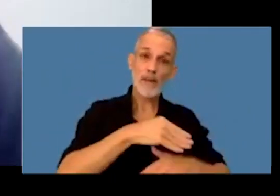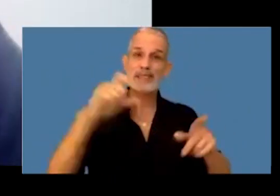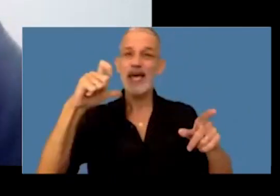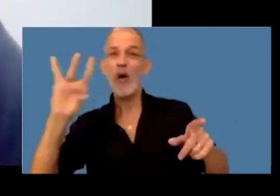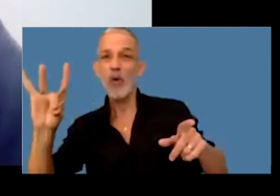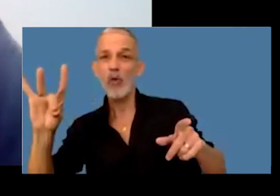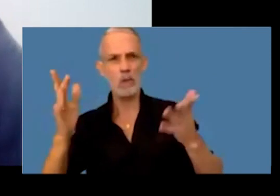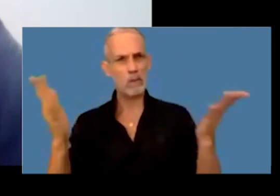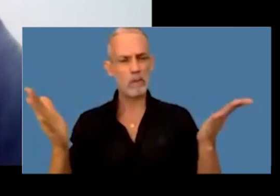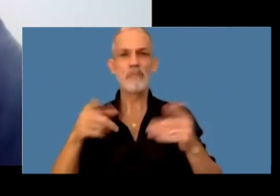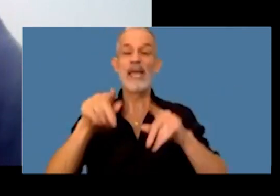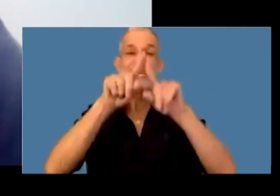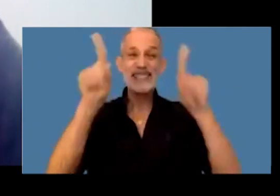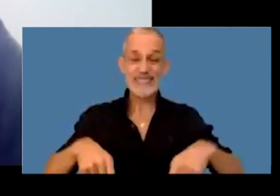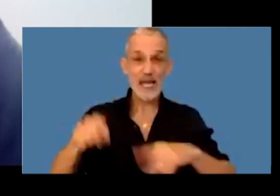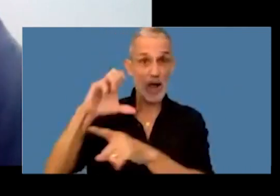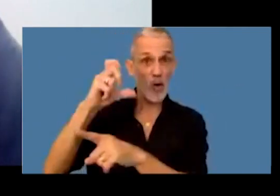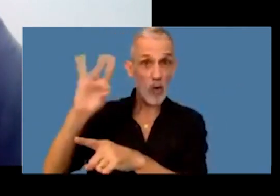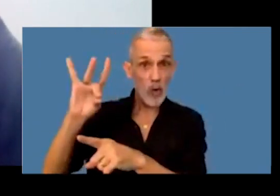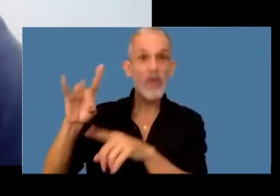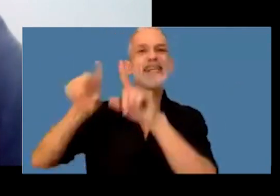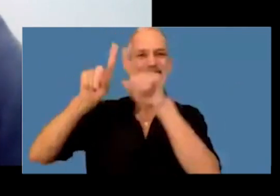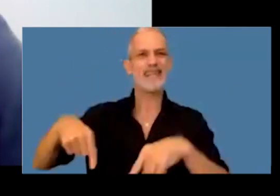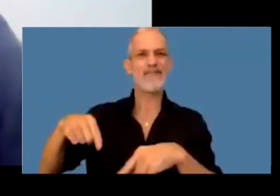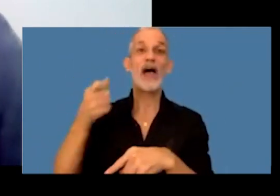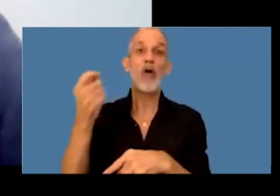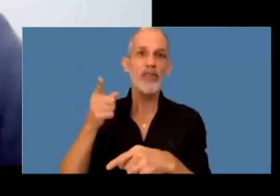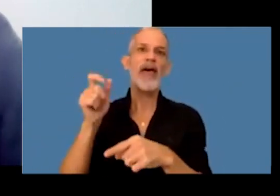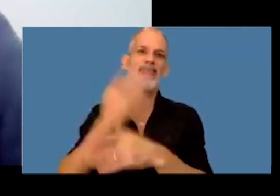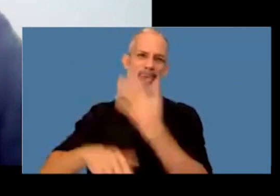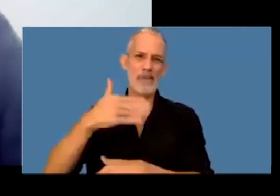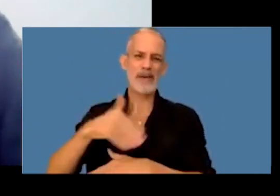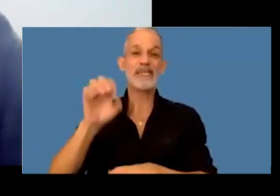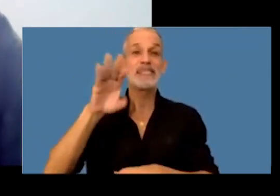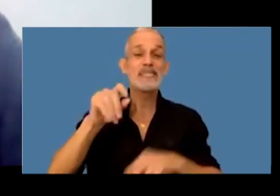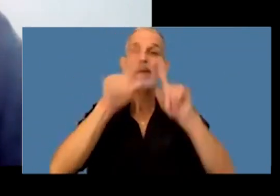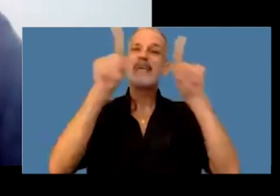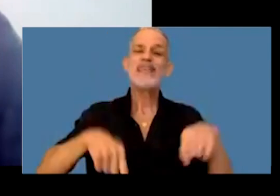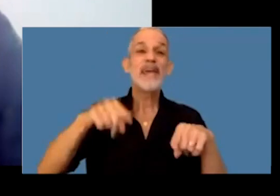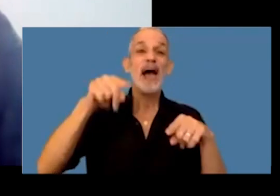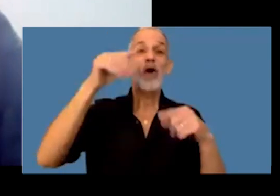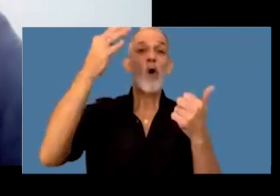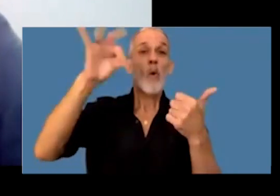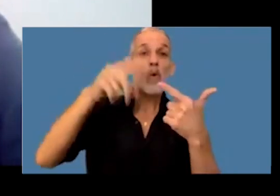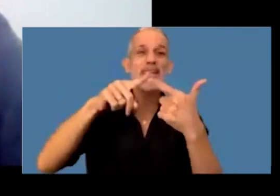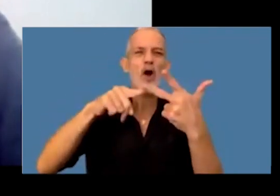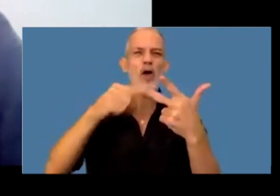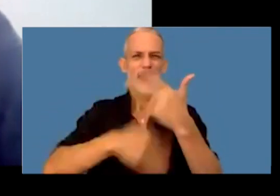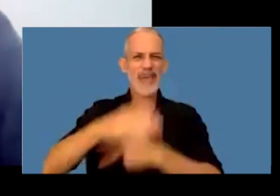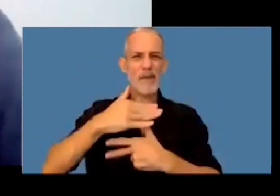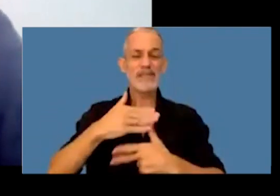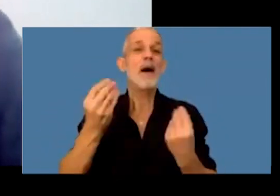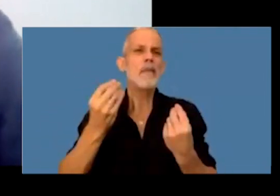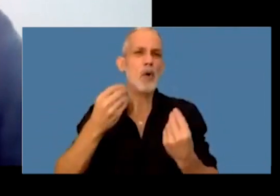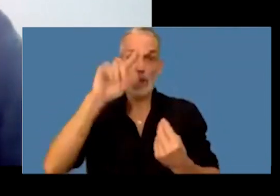CUT es un certificado de discapacidad, ¿sí? Se llama Certificado Único de Discapacidad porque está vigente en todo el país y todas